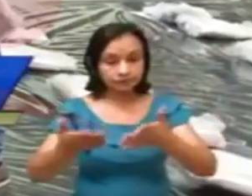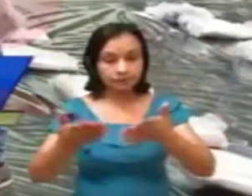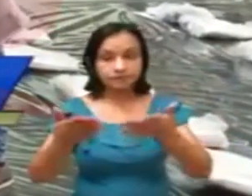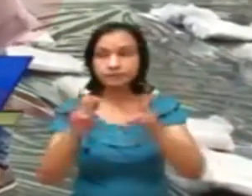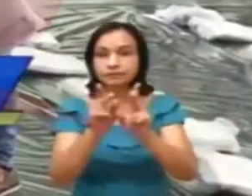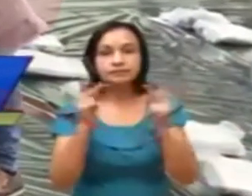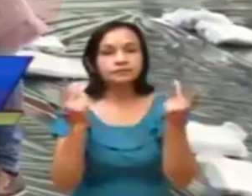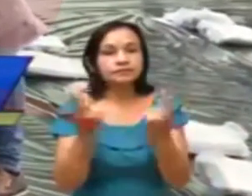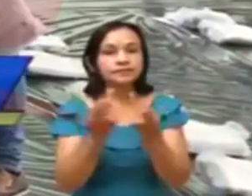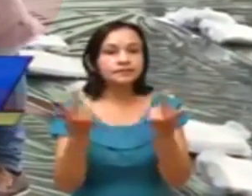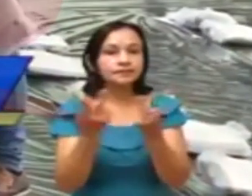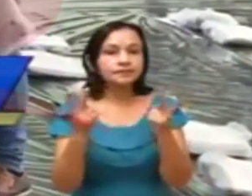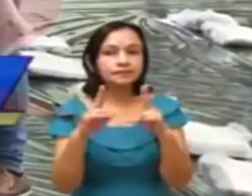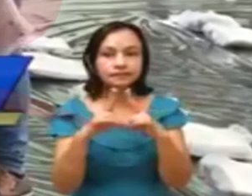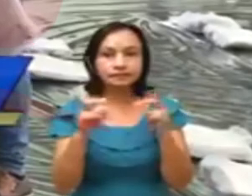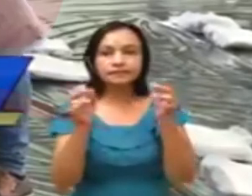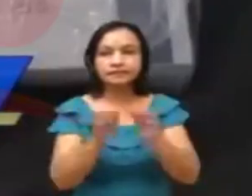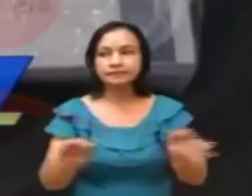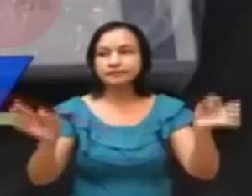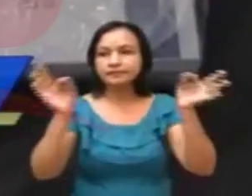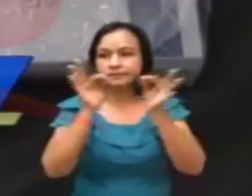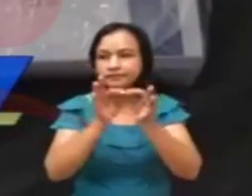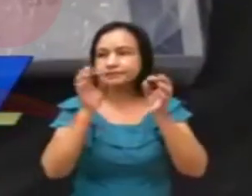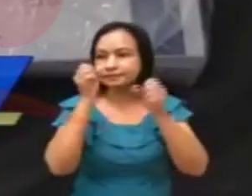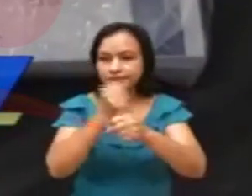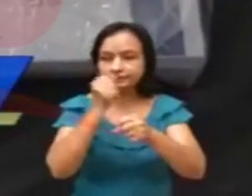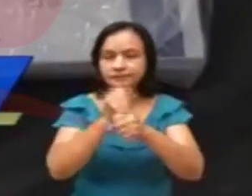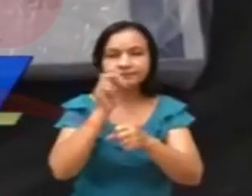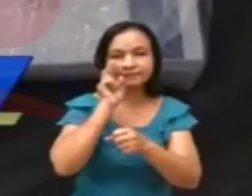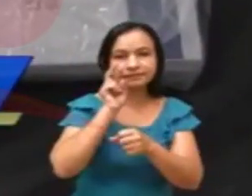pueblo nicaragüense. Para Noticias 12, Gabriela Solórzano.